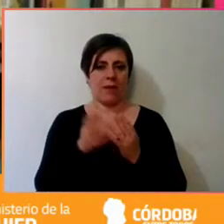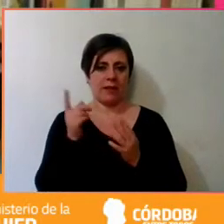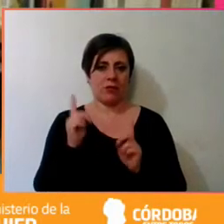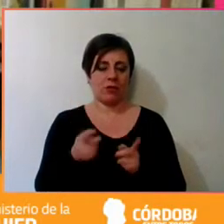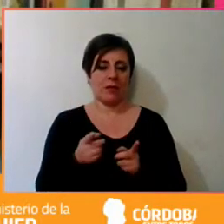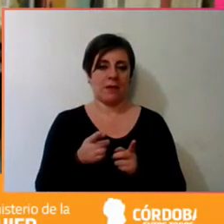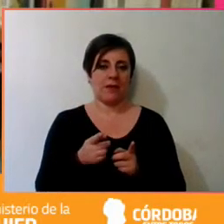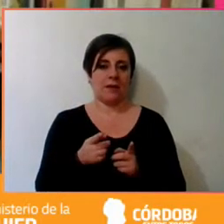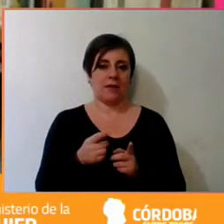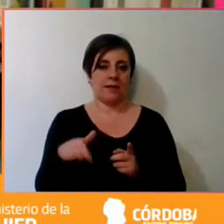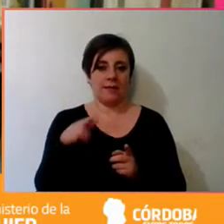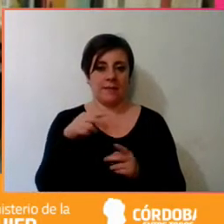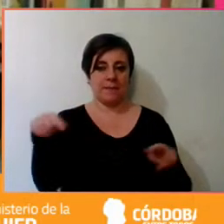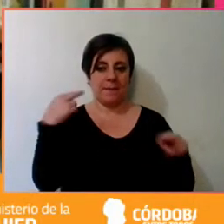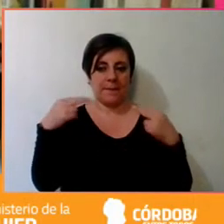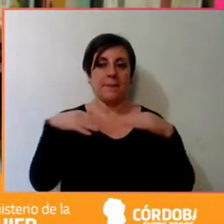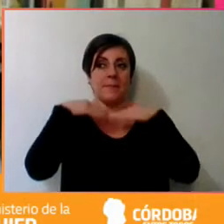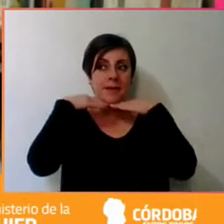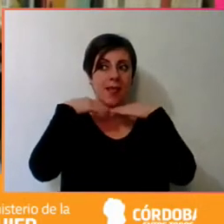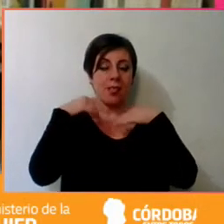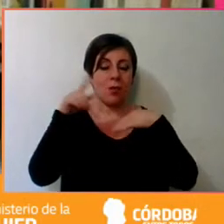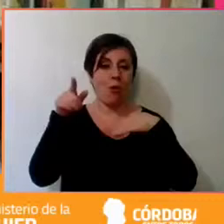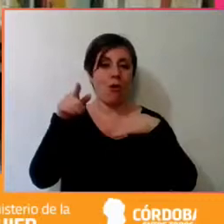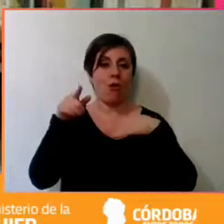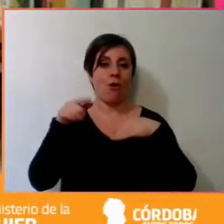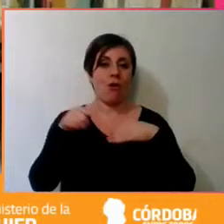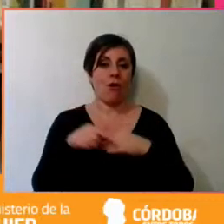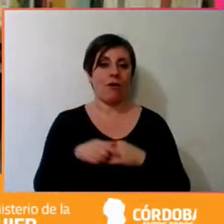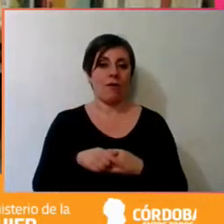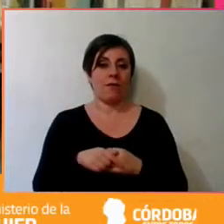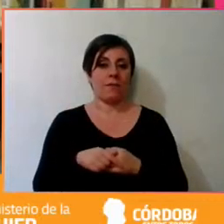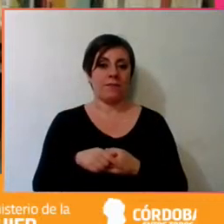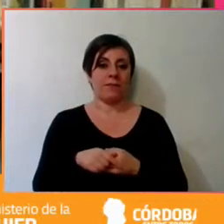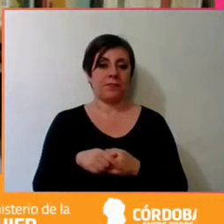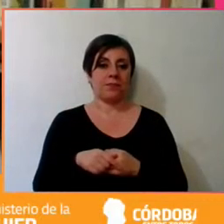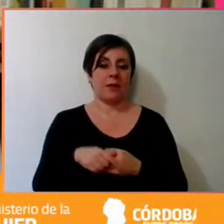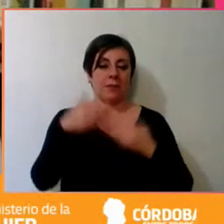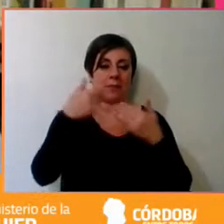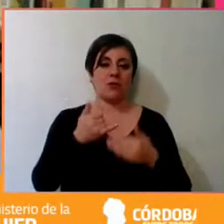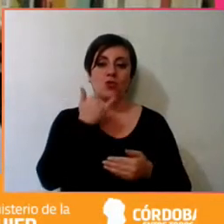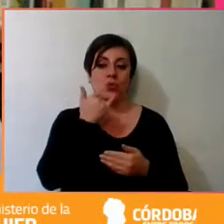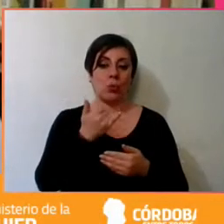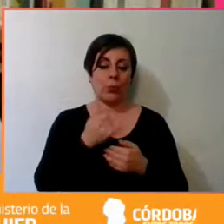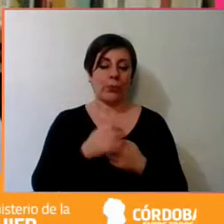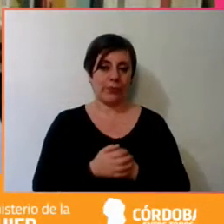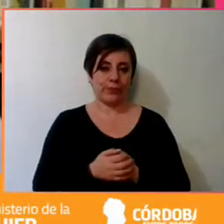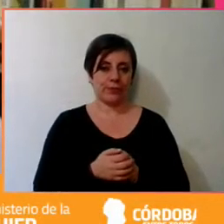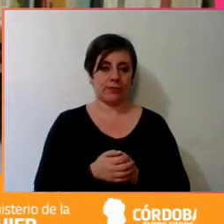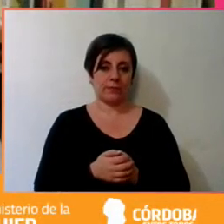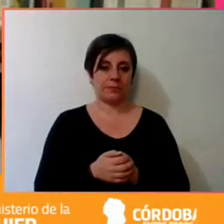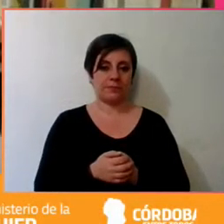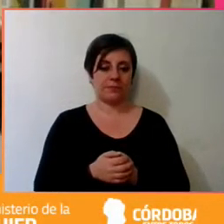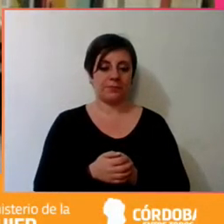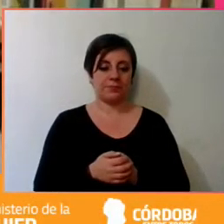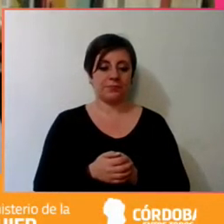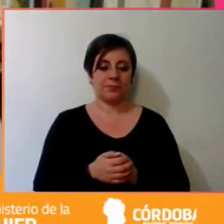que seguramente nos están mirando a través de esta plataforma de YouTube. Bueno, creo